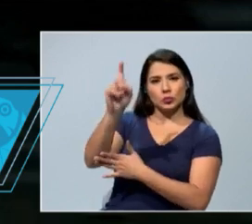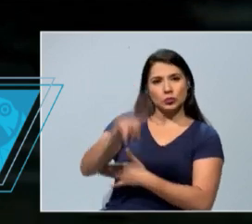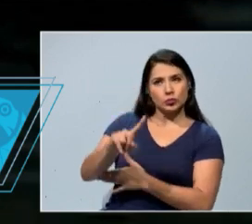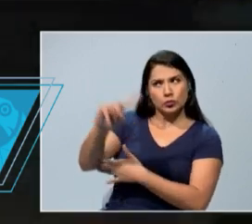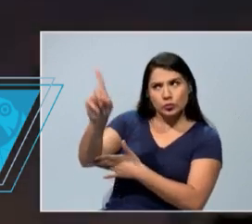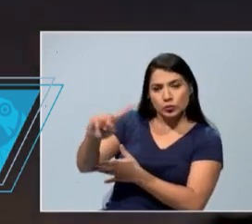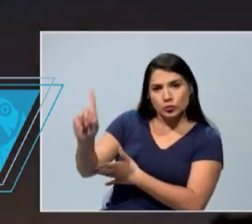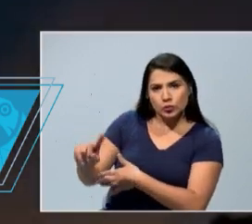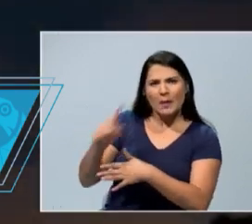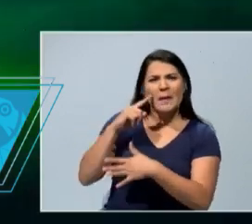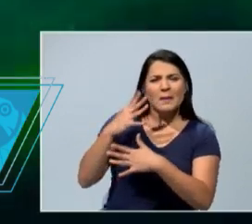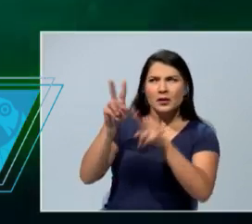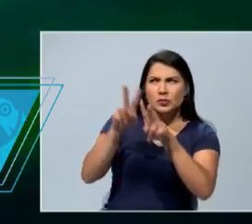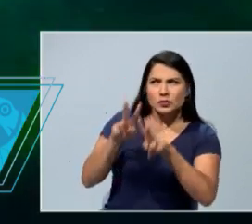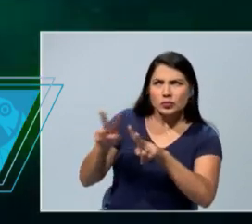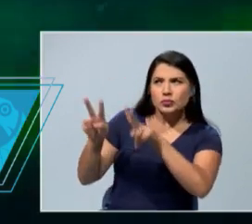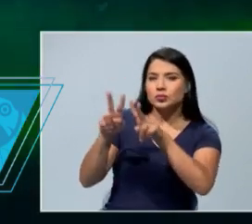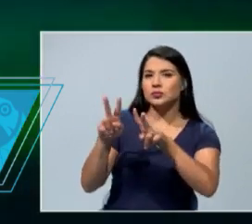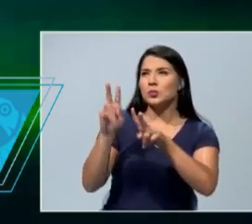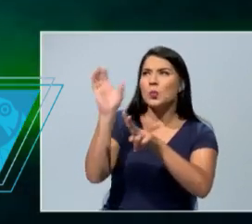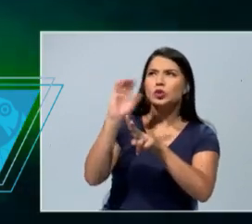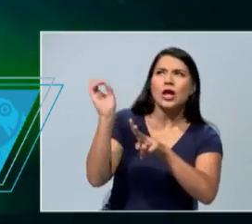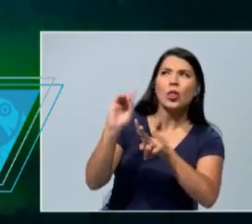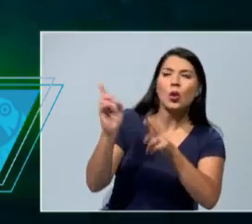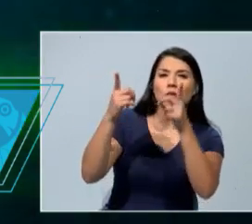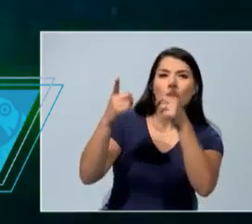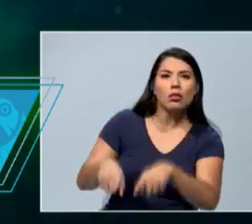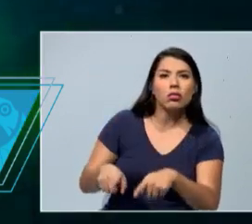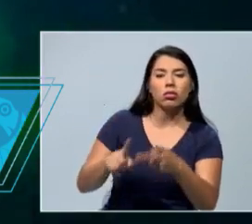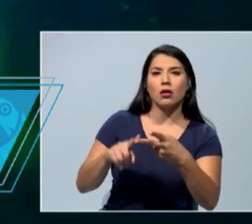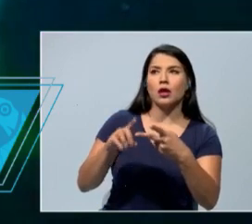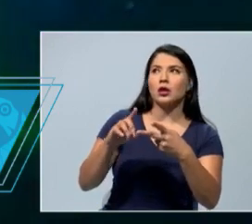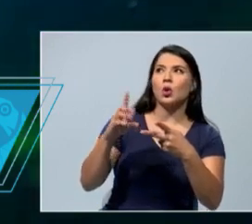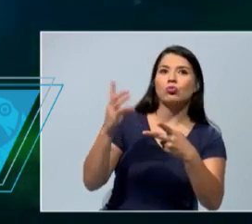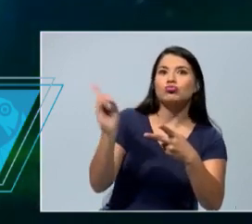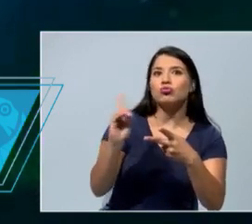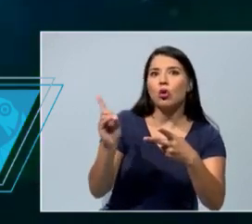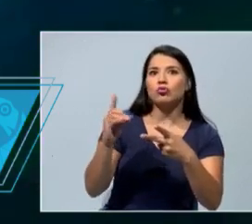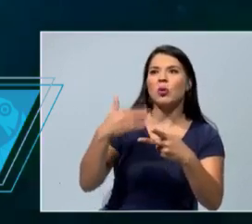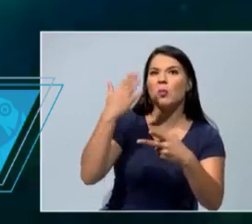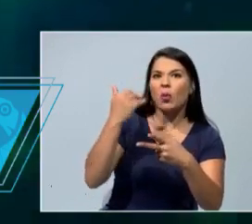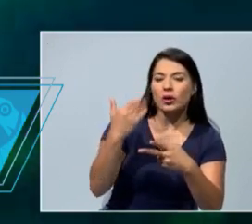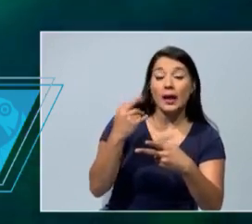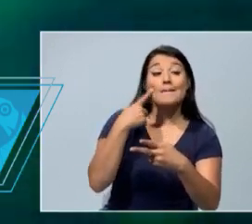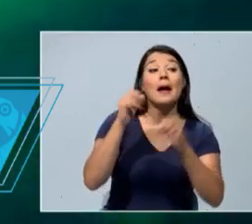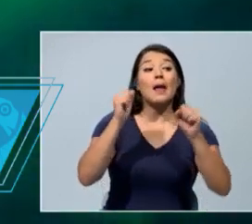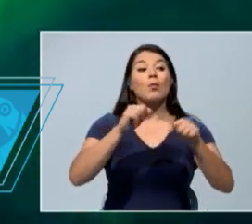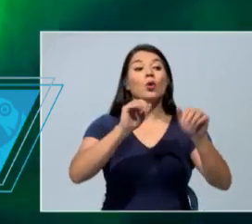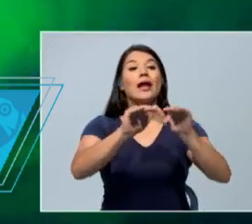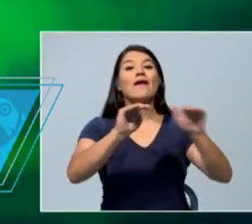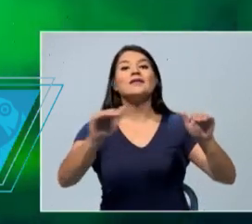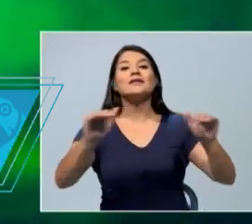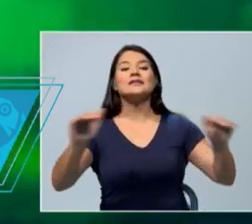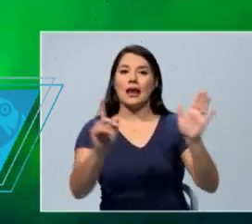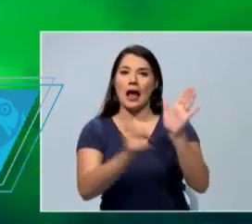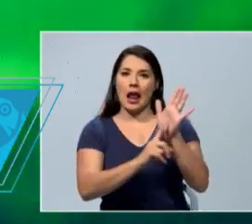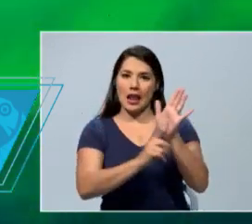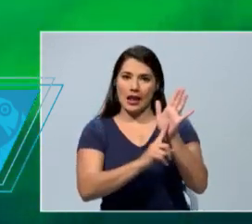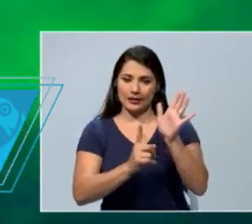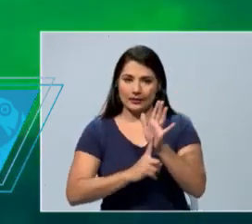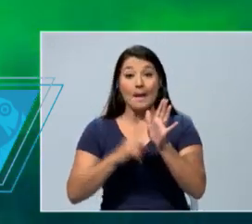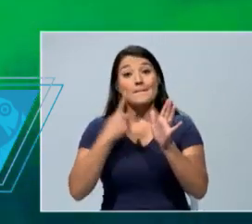estudia y geolocaliza estos fenómenos naturales para ofrecer alertas de peligro a las cuadrillas que hacen